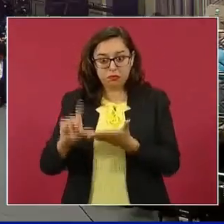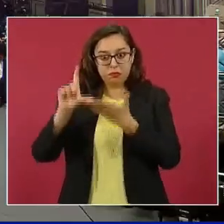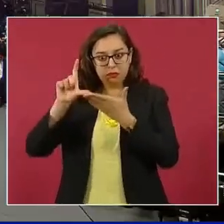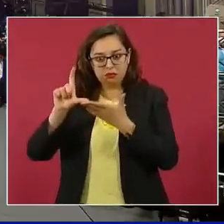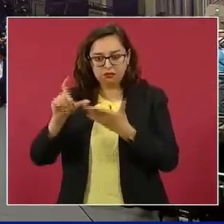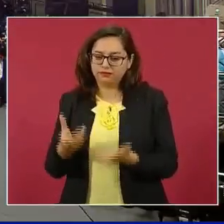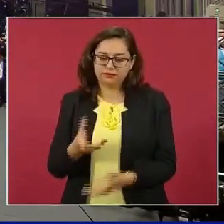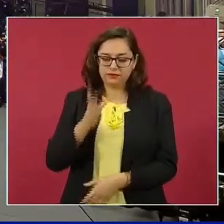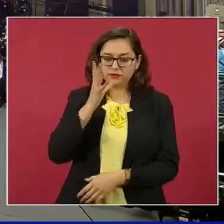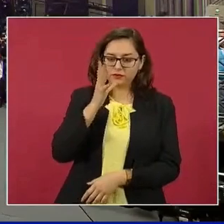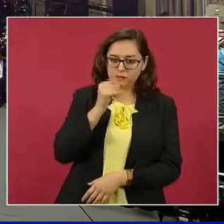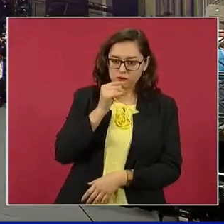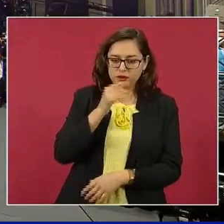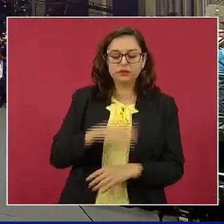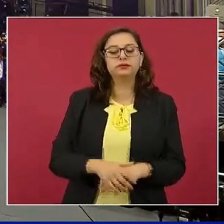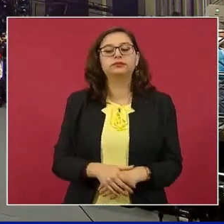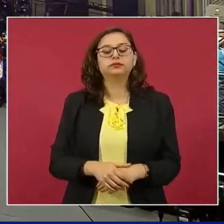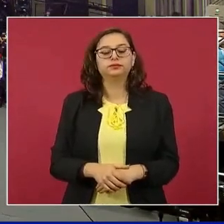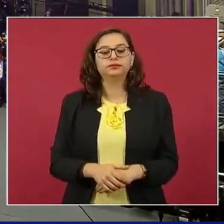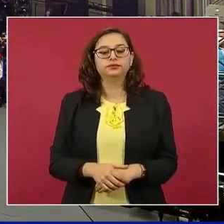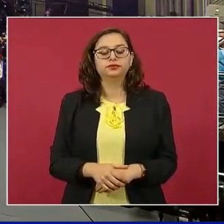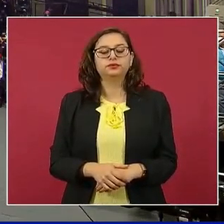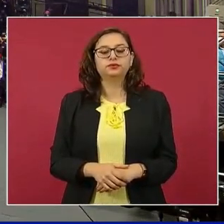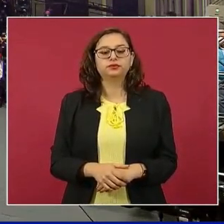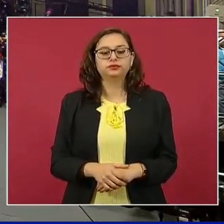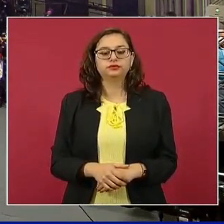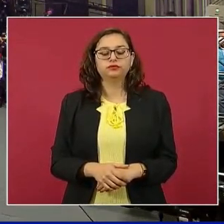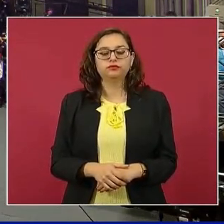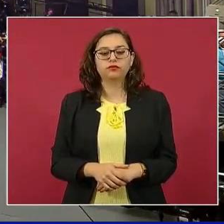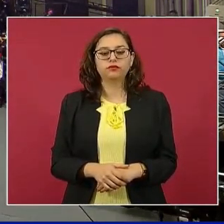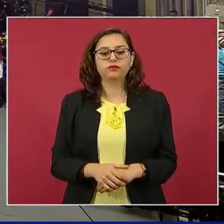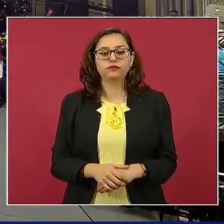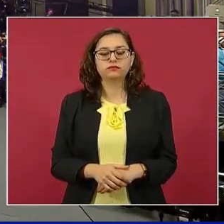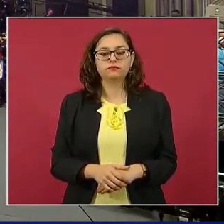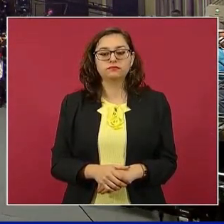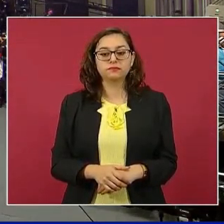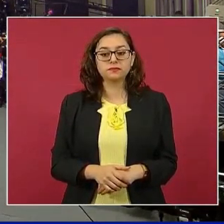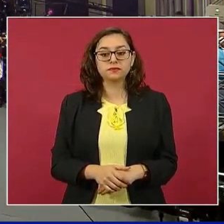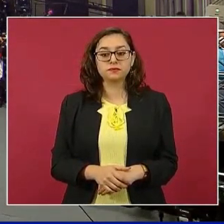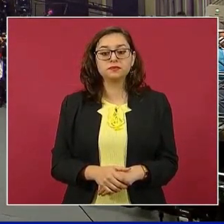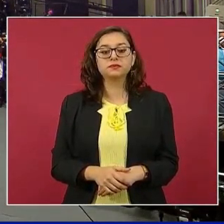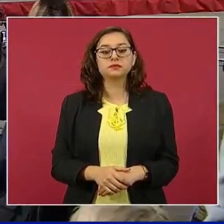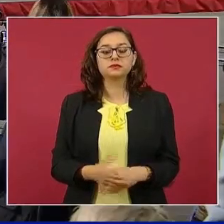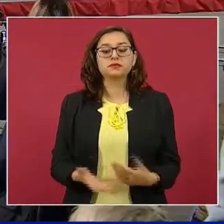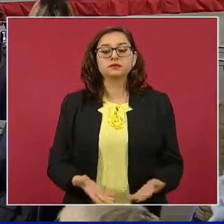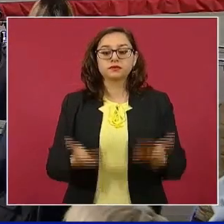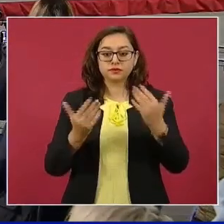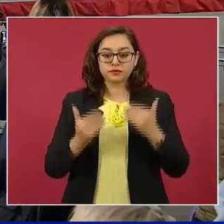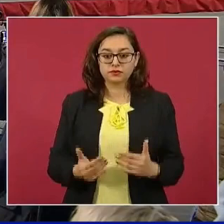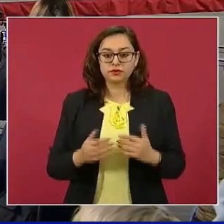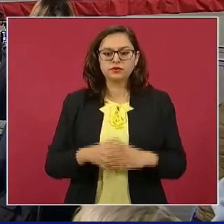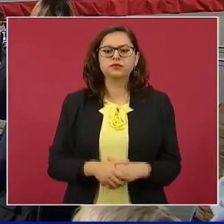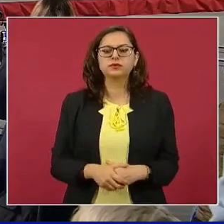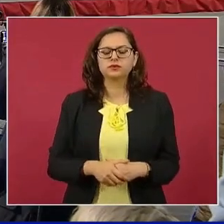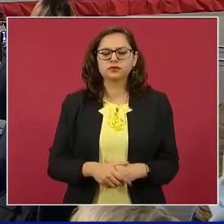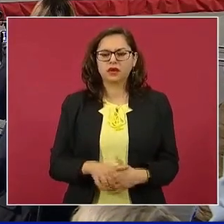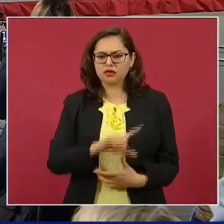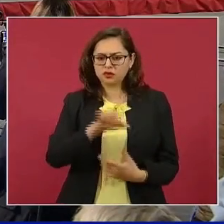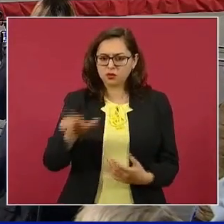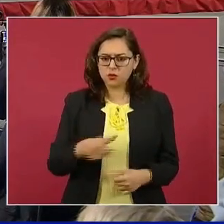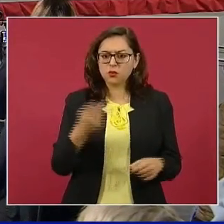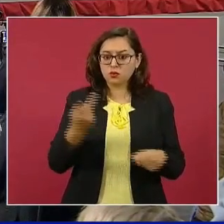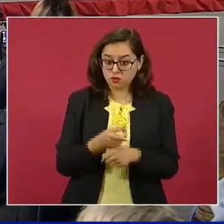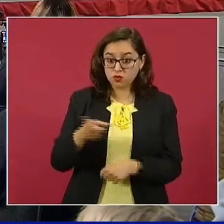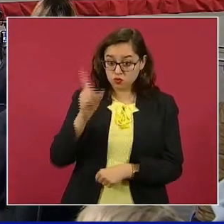Eso es, nada más que, ¿qué sucedió después? La atendió